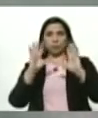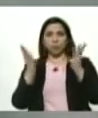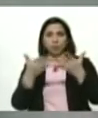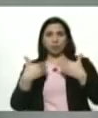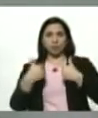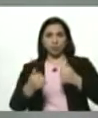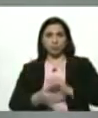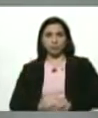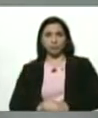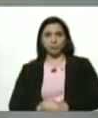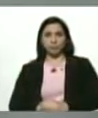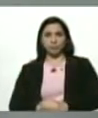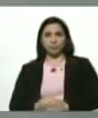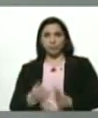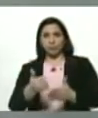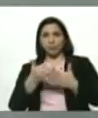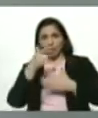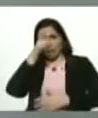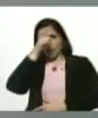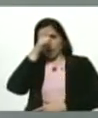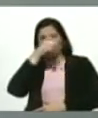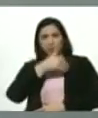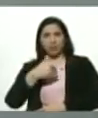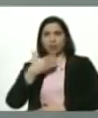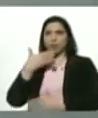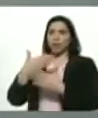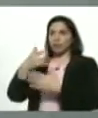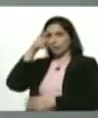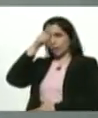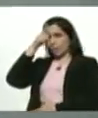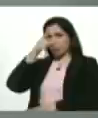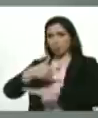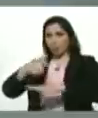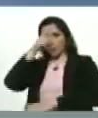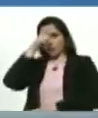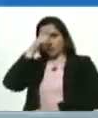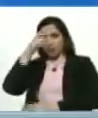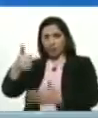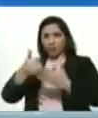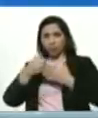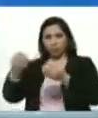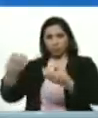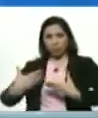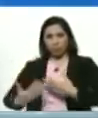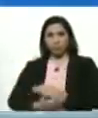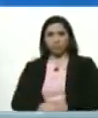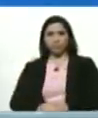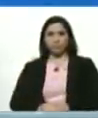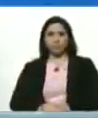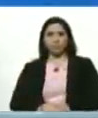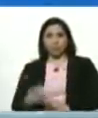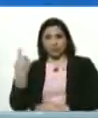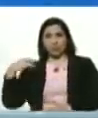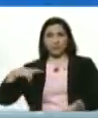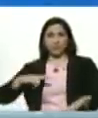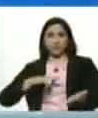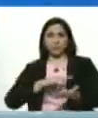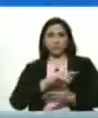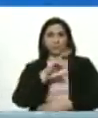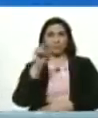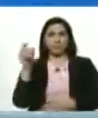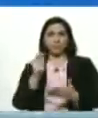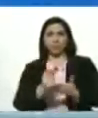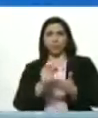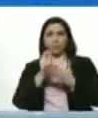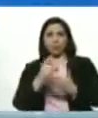salud con la ayuda de alemania quiero agradecer a alemany el gobierno de alemania por la ayuda que nos ha dado que llegó ayer 20 toneladas